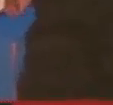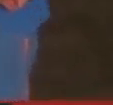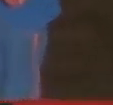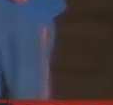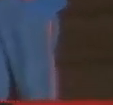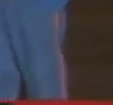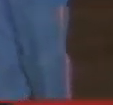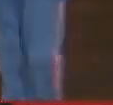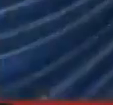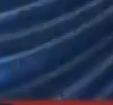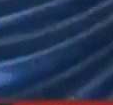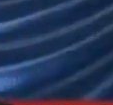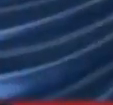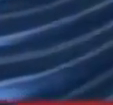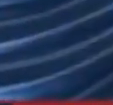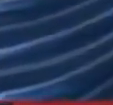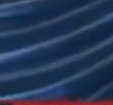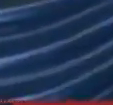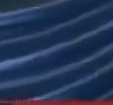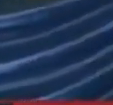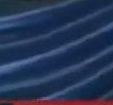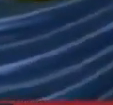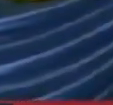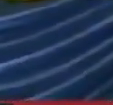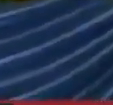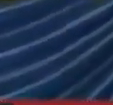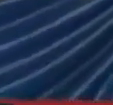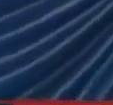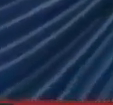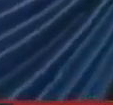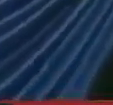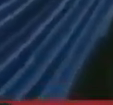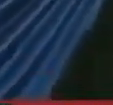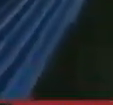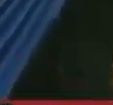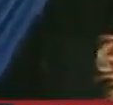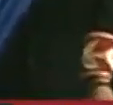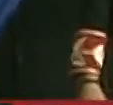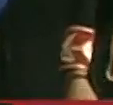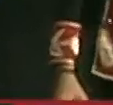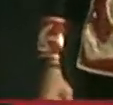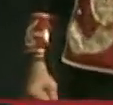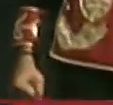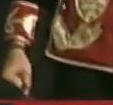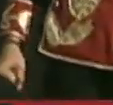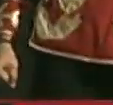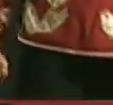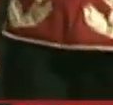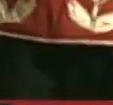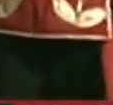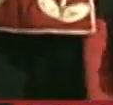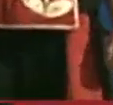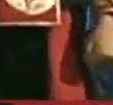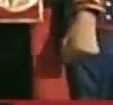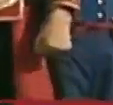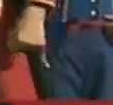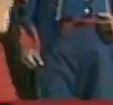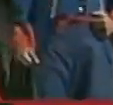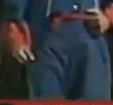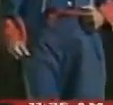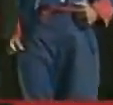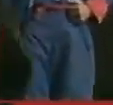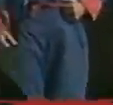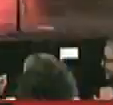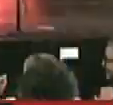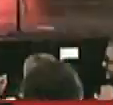Así es, muy buenos días, transmitiendo en vivo y directo desde el auditorio del Liceo Andrés Bello. Apreciamos la representación cultural que realizan los